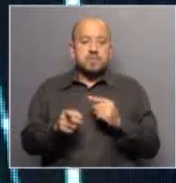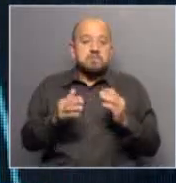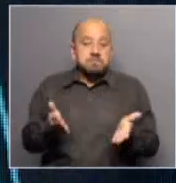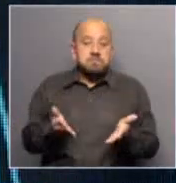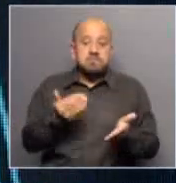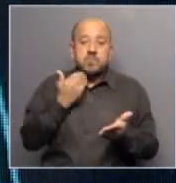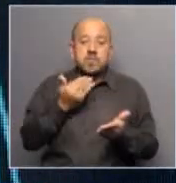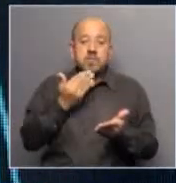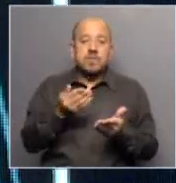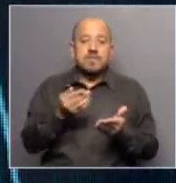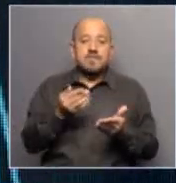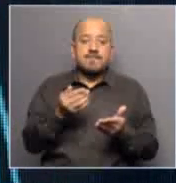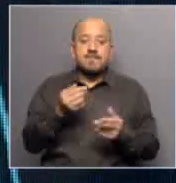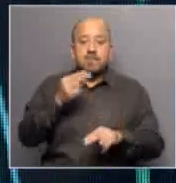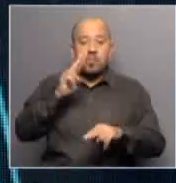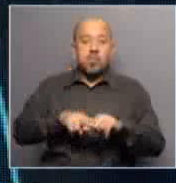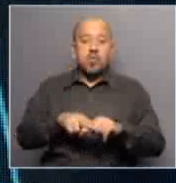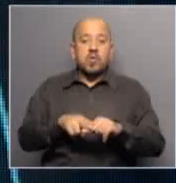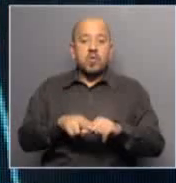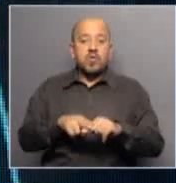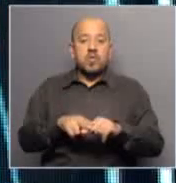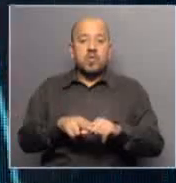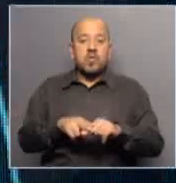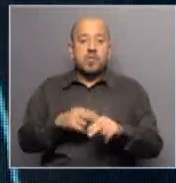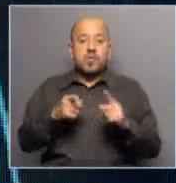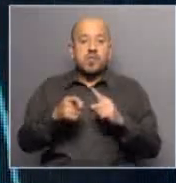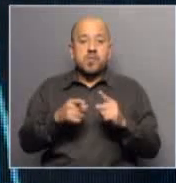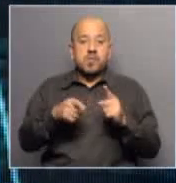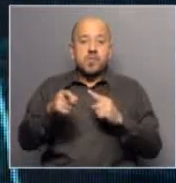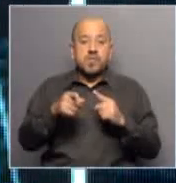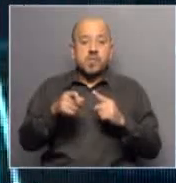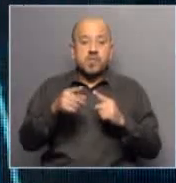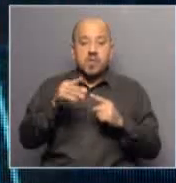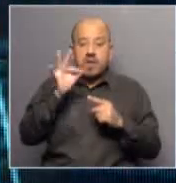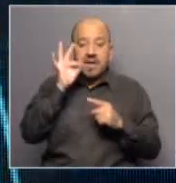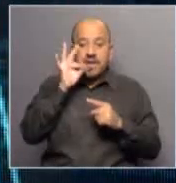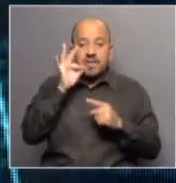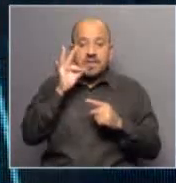conoce muerte por